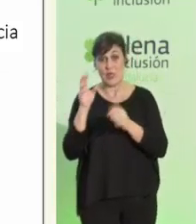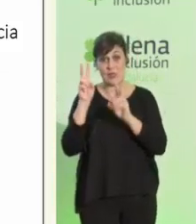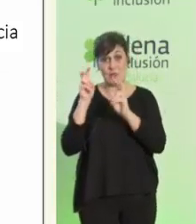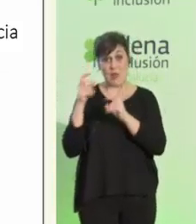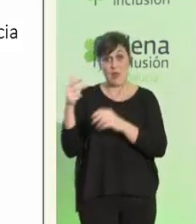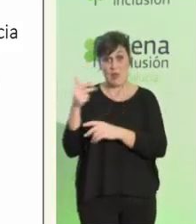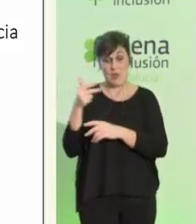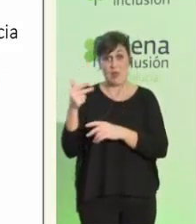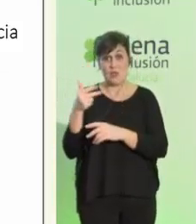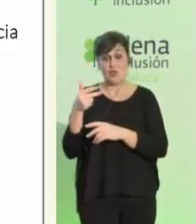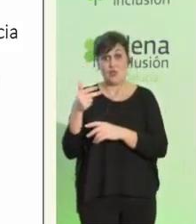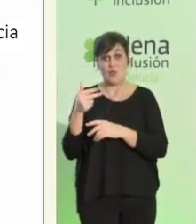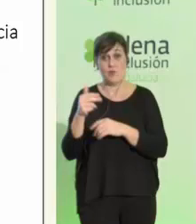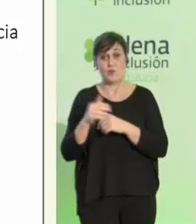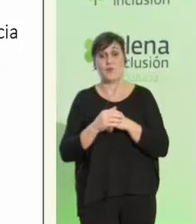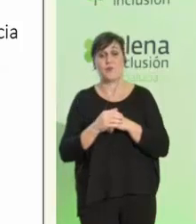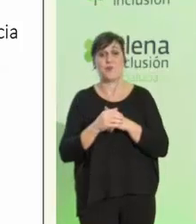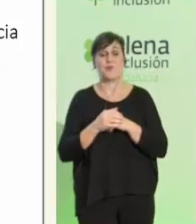derechos